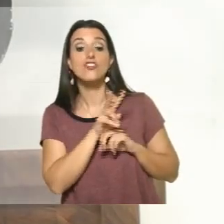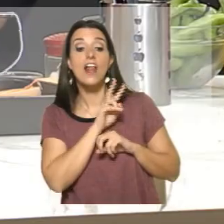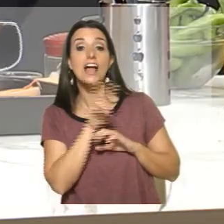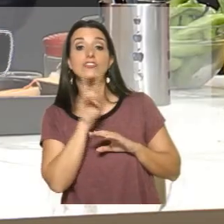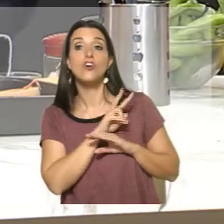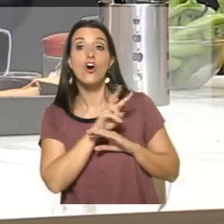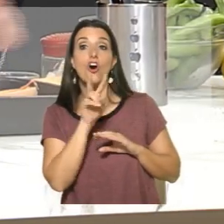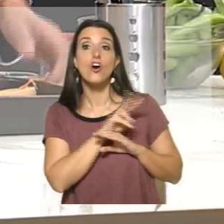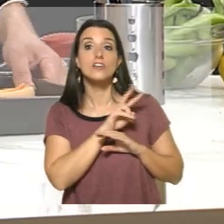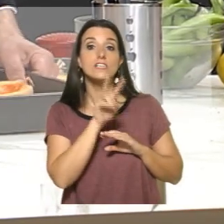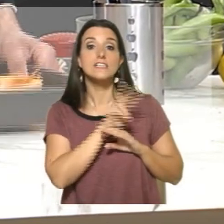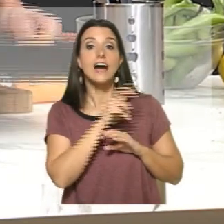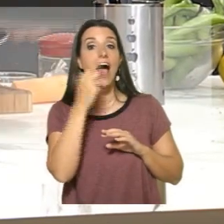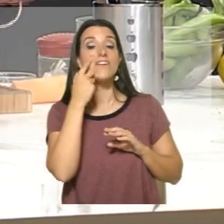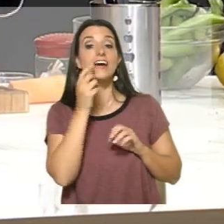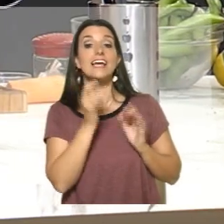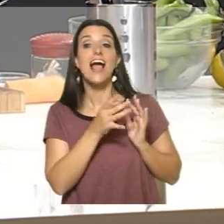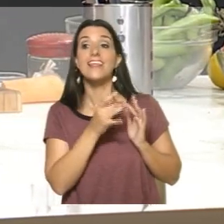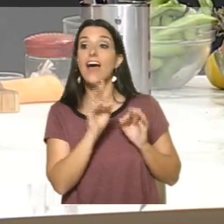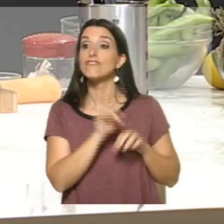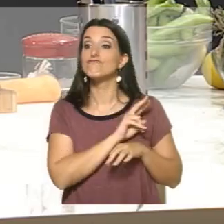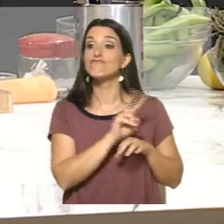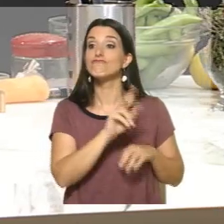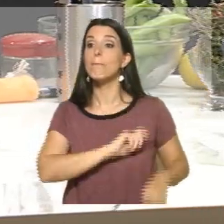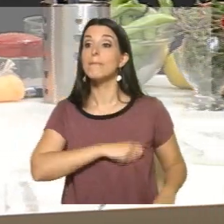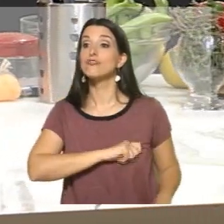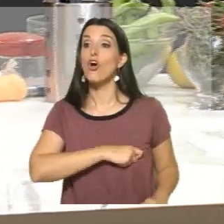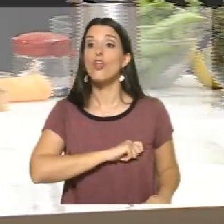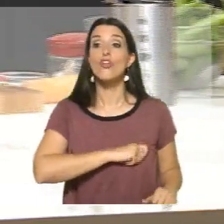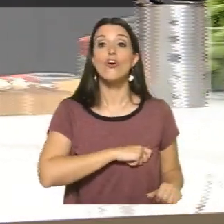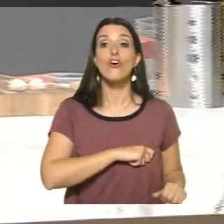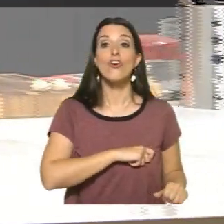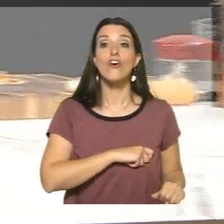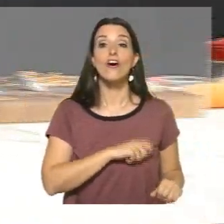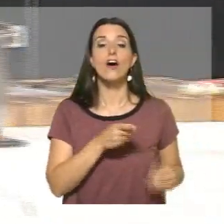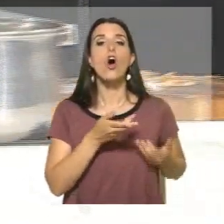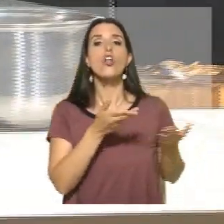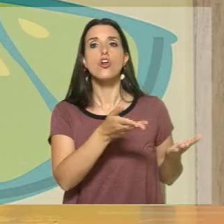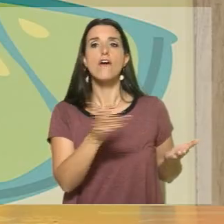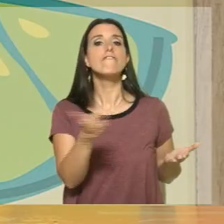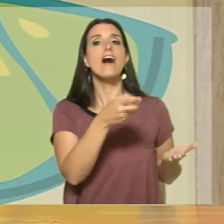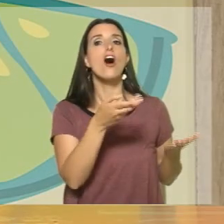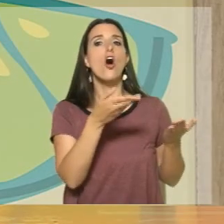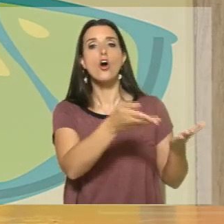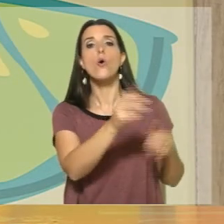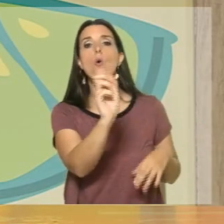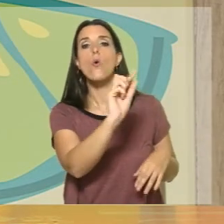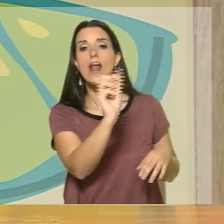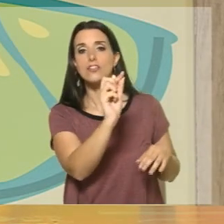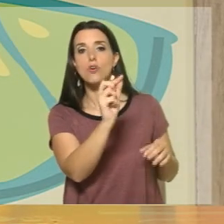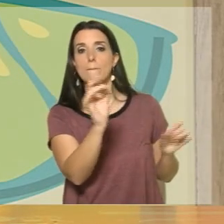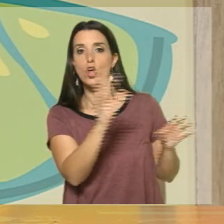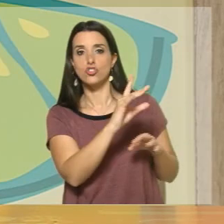Todo perfecto. Está fiscalizando, no, la verdad. Va al horno, así con. En un rato viene,